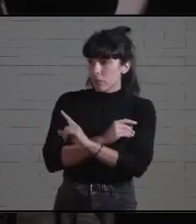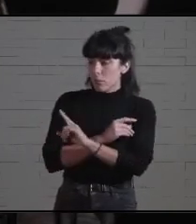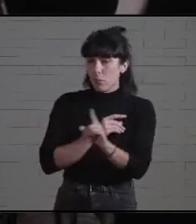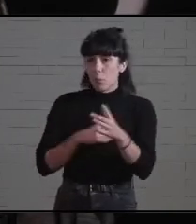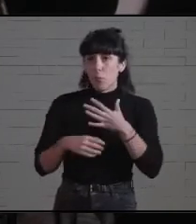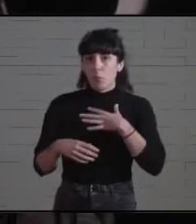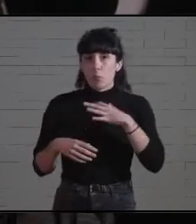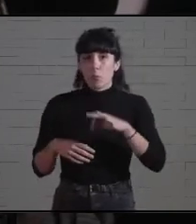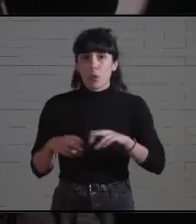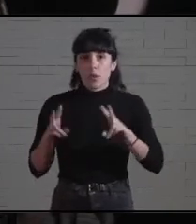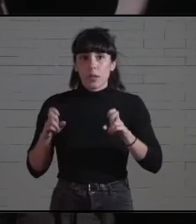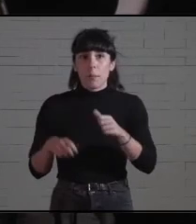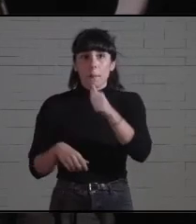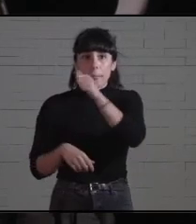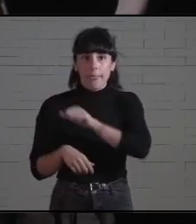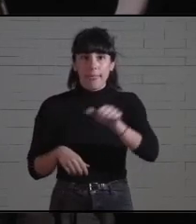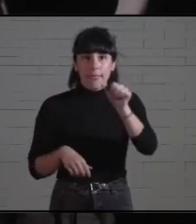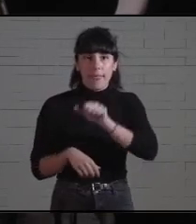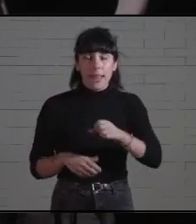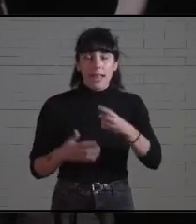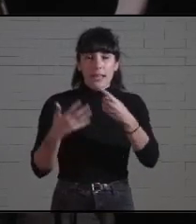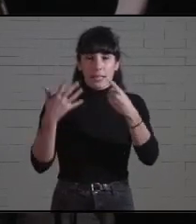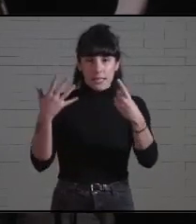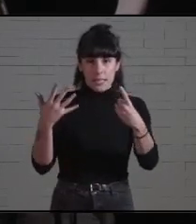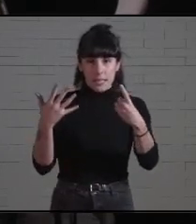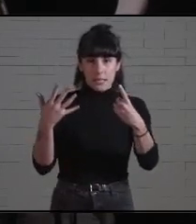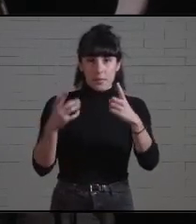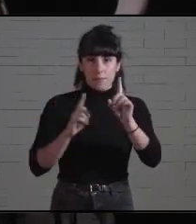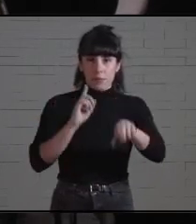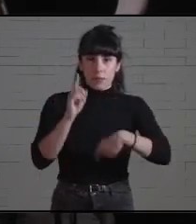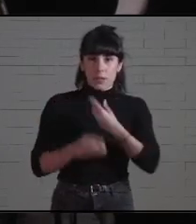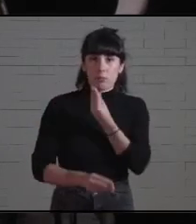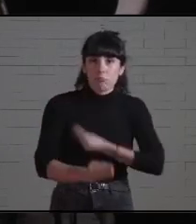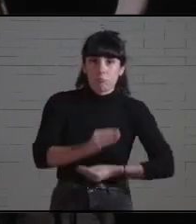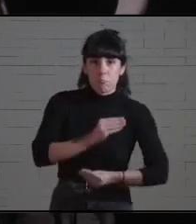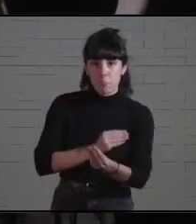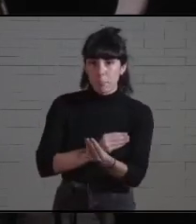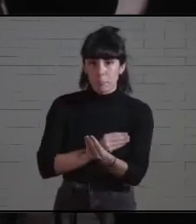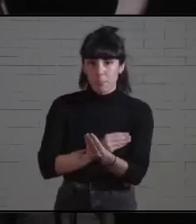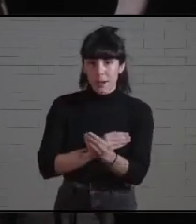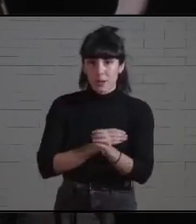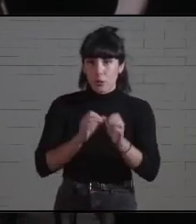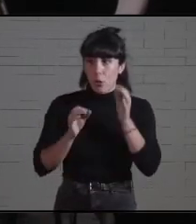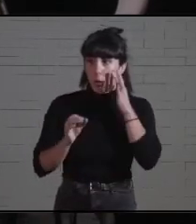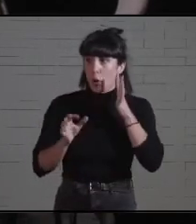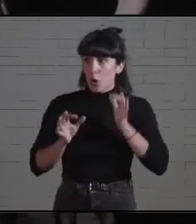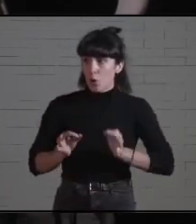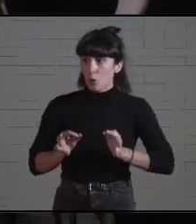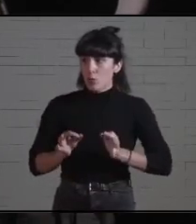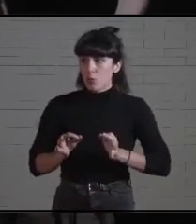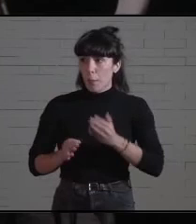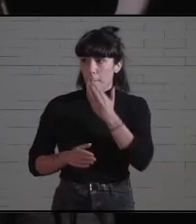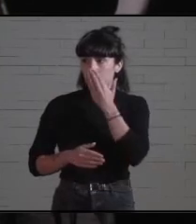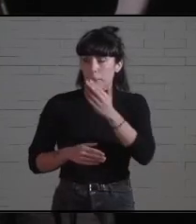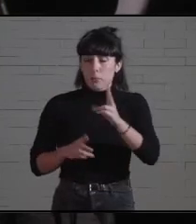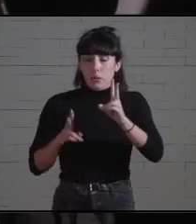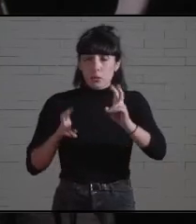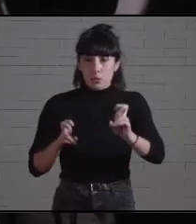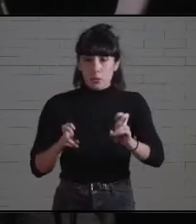las 6 semanas posteriores, inmediatamente posteriores al parto, ¿no?, de este permiso nuevo permiso de nacimiento